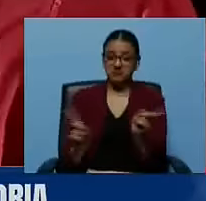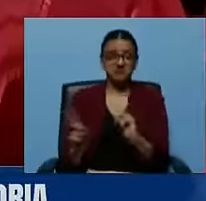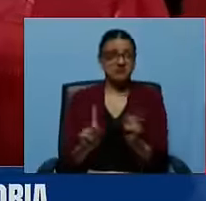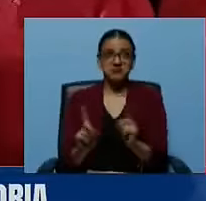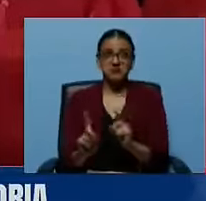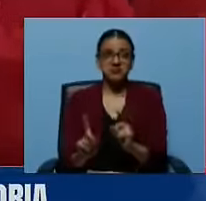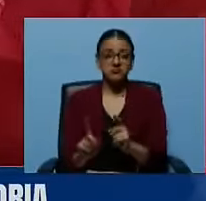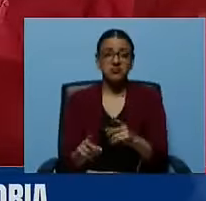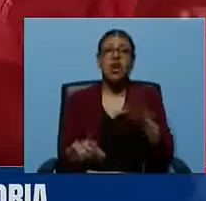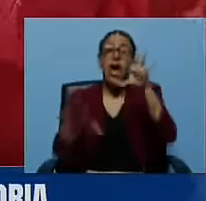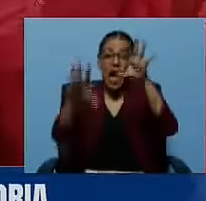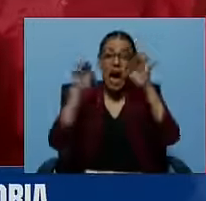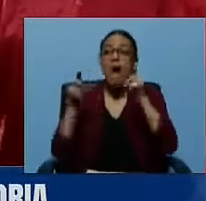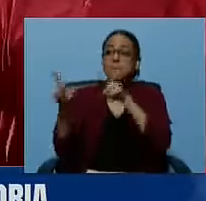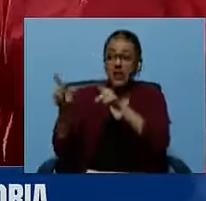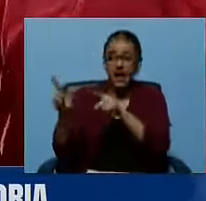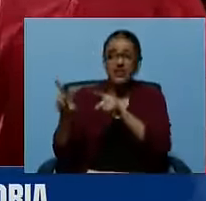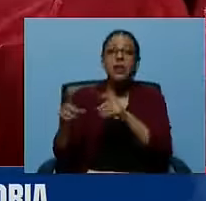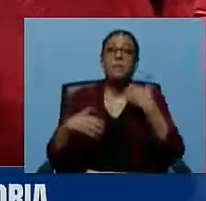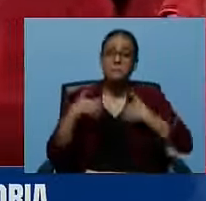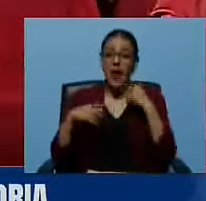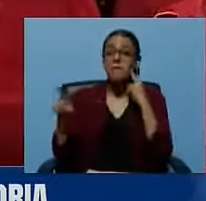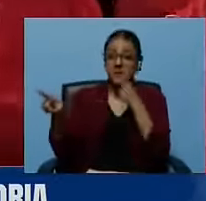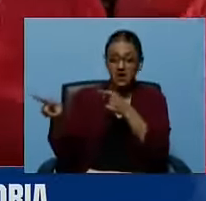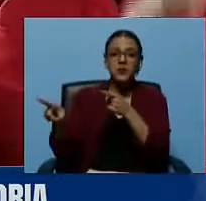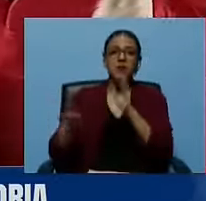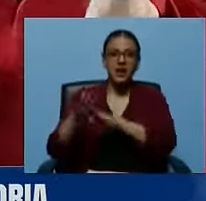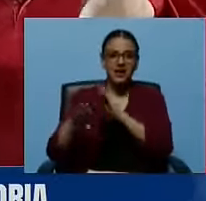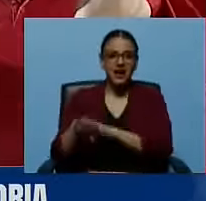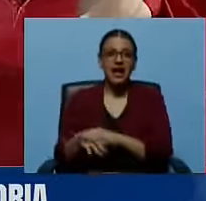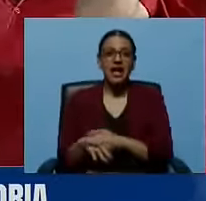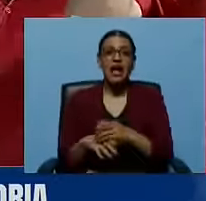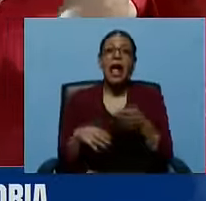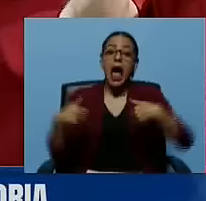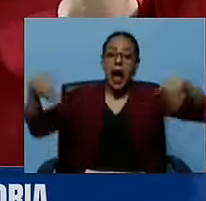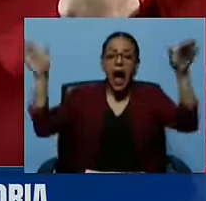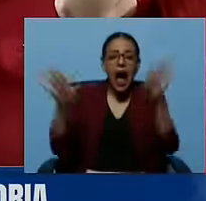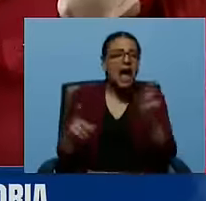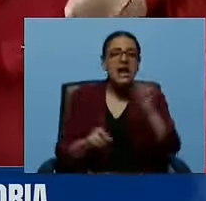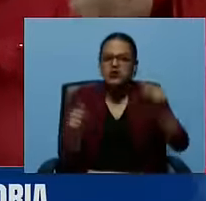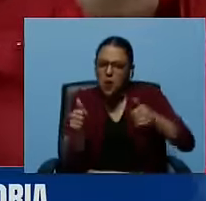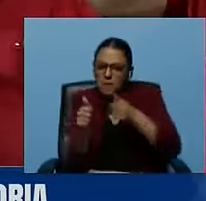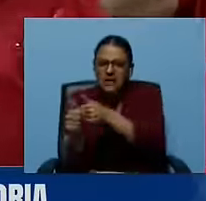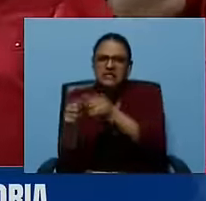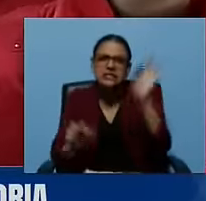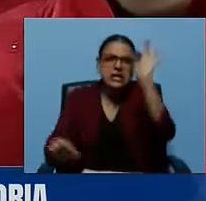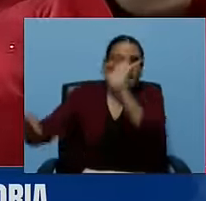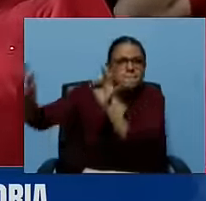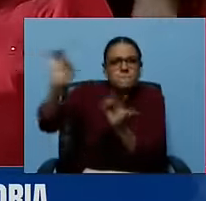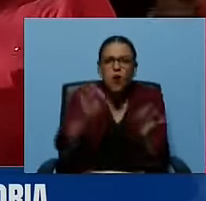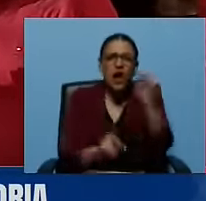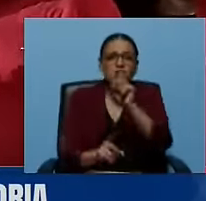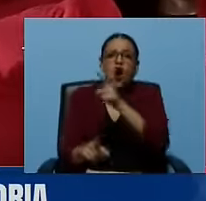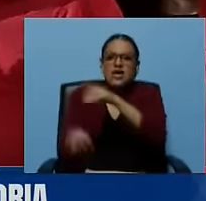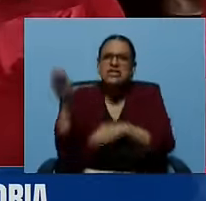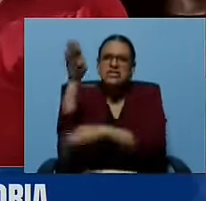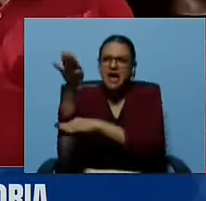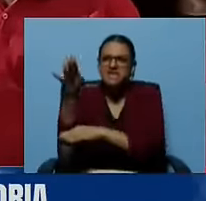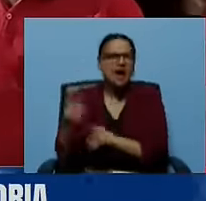Aprende esa consigna, Diosdado, para el miércoles. Águila no caza mosca. Y si es